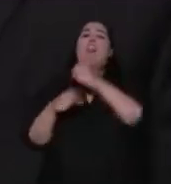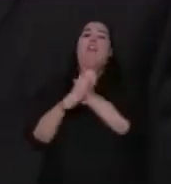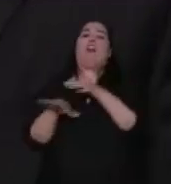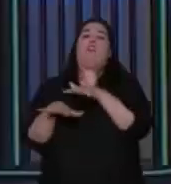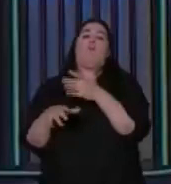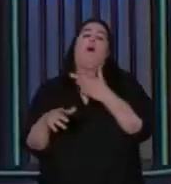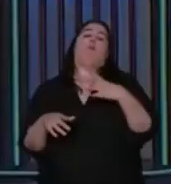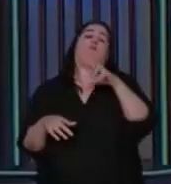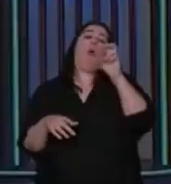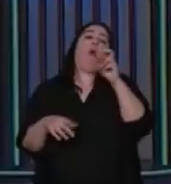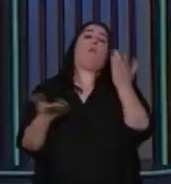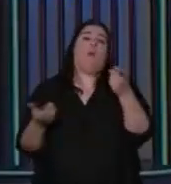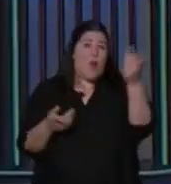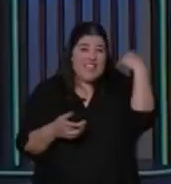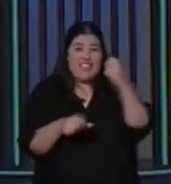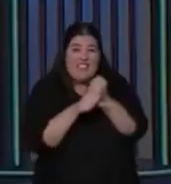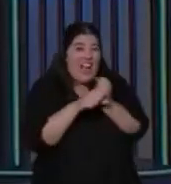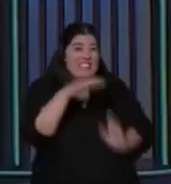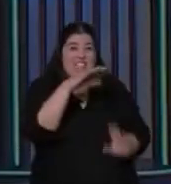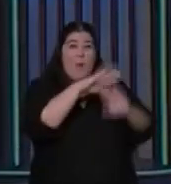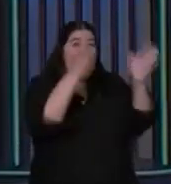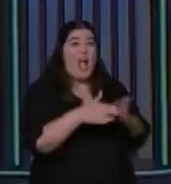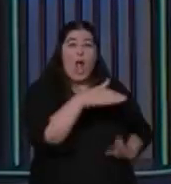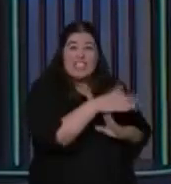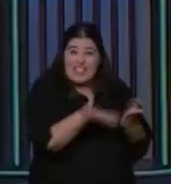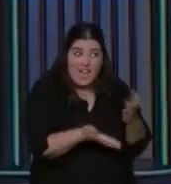vos trabajaste en el Banco Central, ¿vos trabajaste